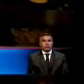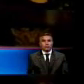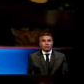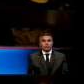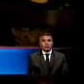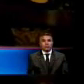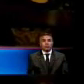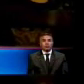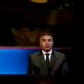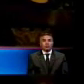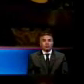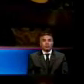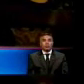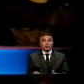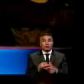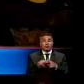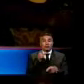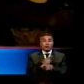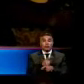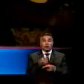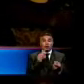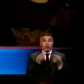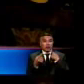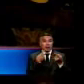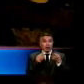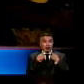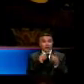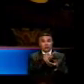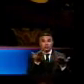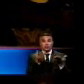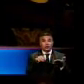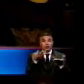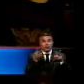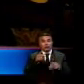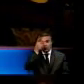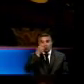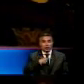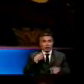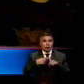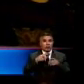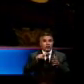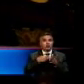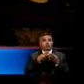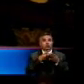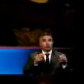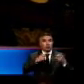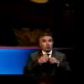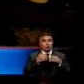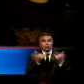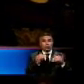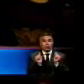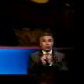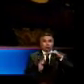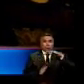En función de eso, el diálogo y la resolución de diferencias en un ambiente de